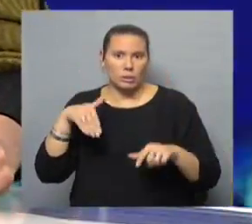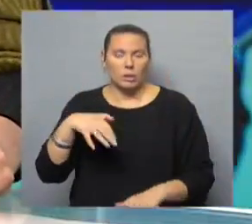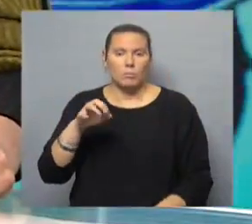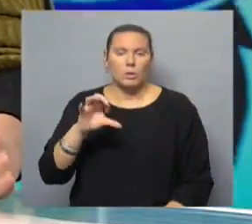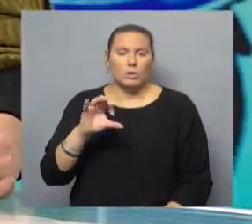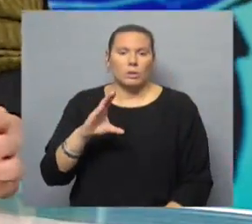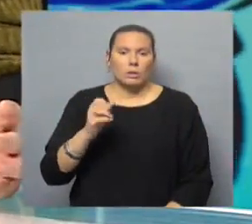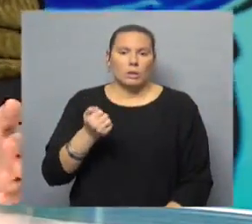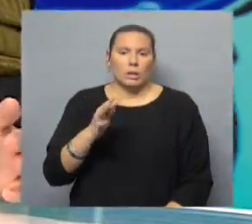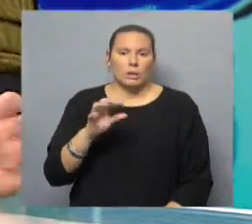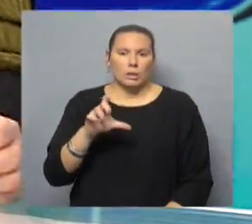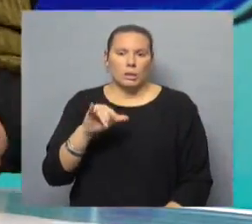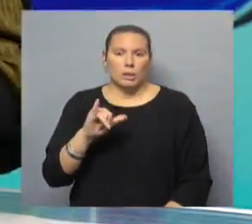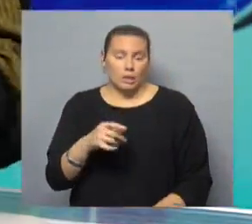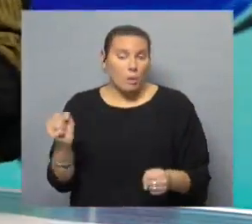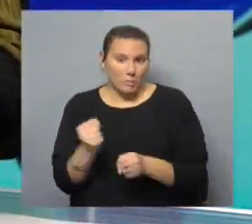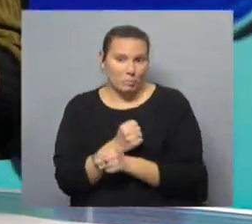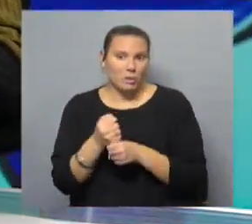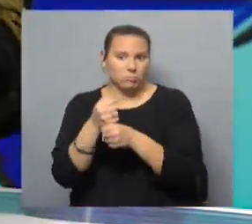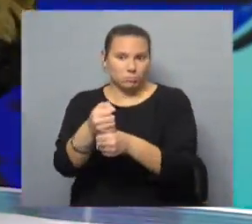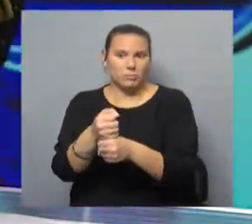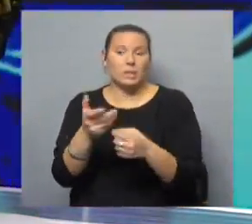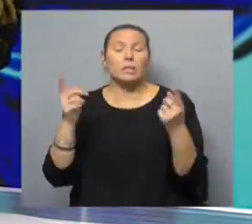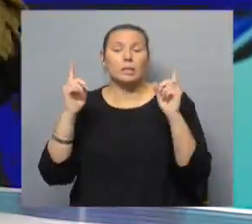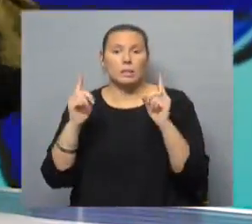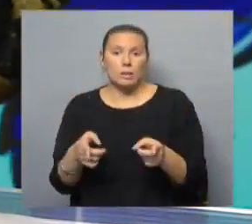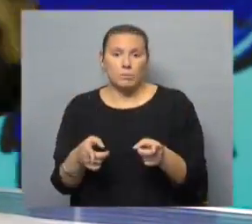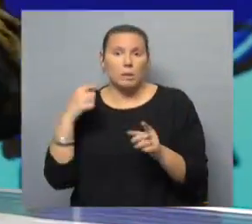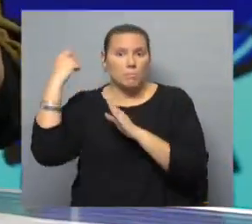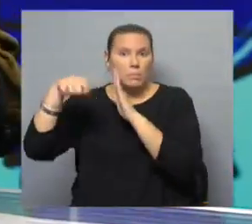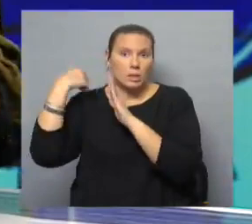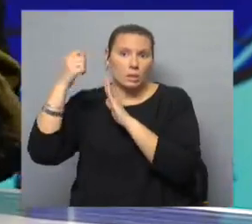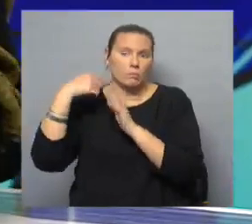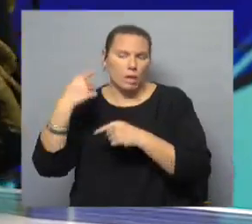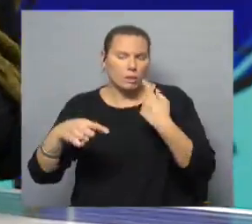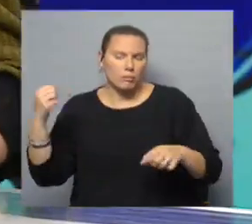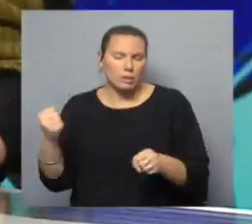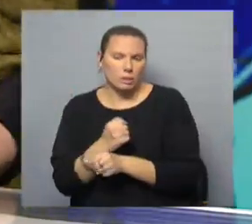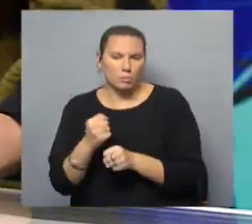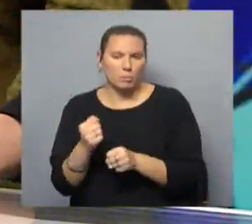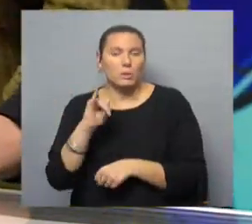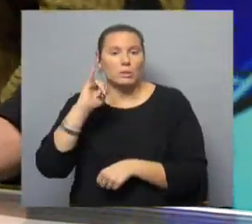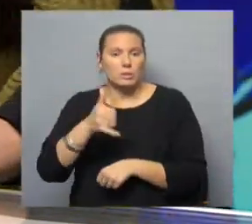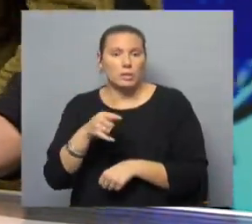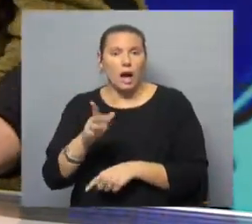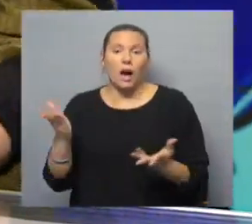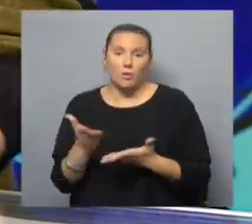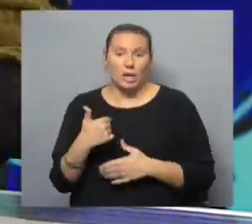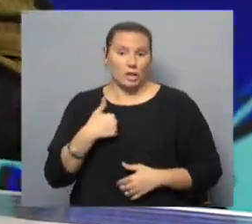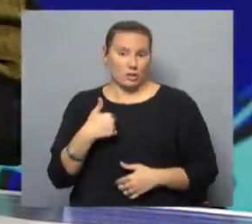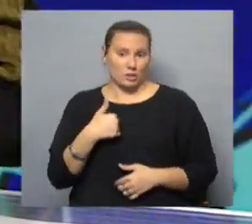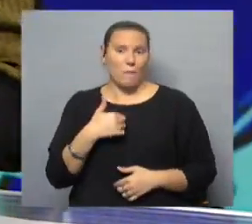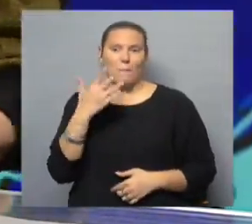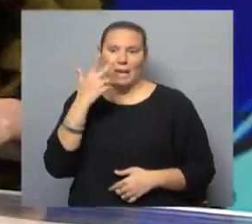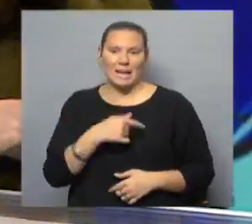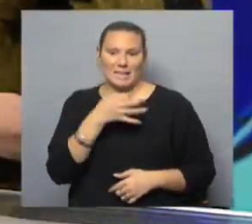Moscatelli, que fue premiada. Y bueno, y además una peli que obtuvo varios premios. Claro que sí, y eso me toca a mí, porque me